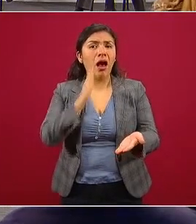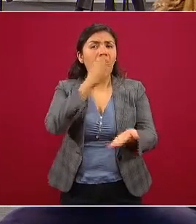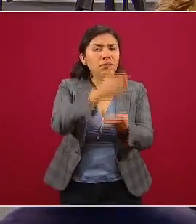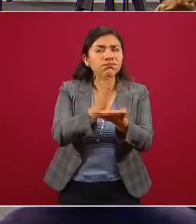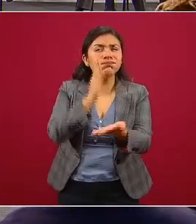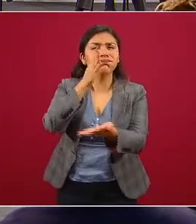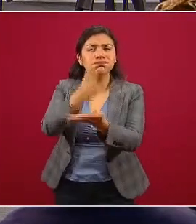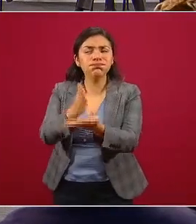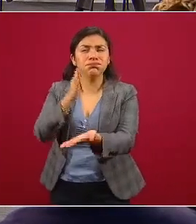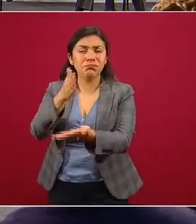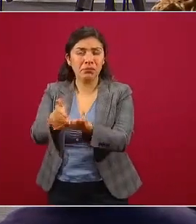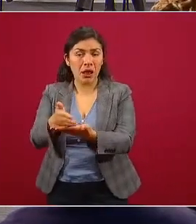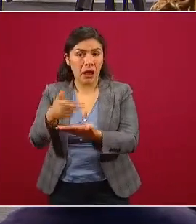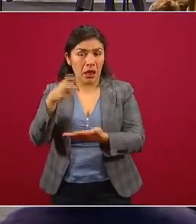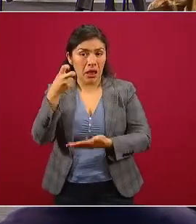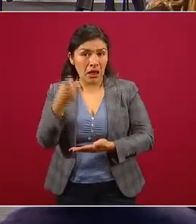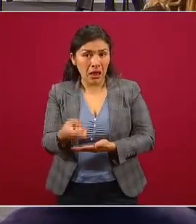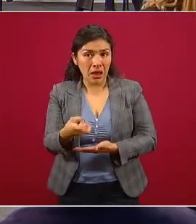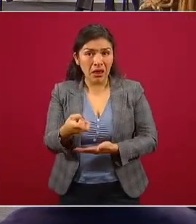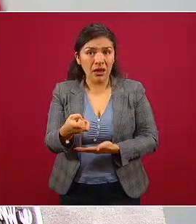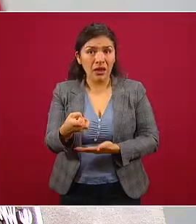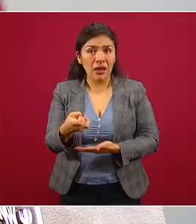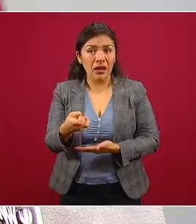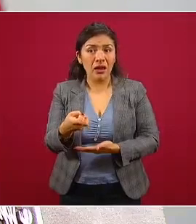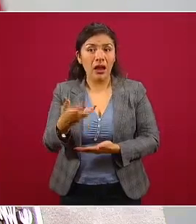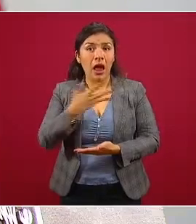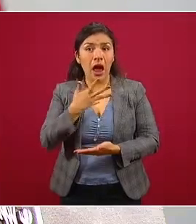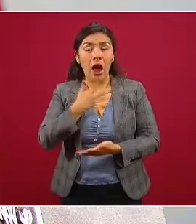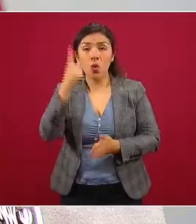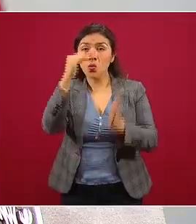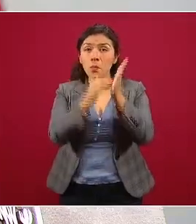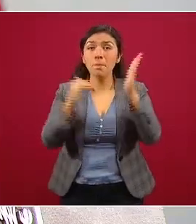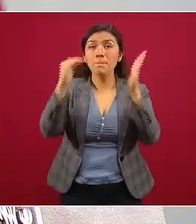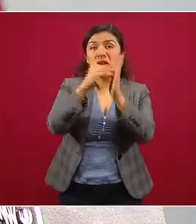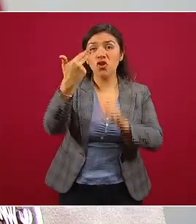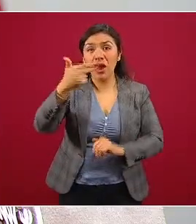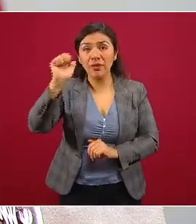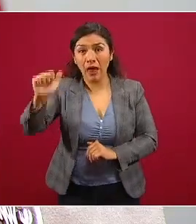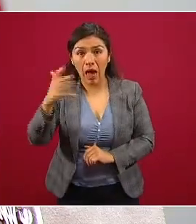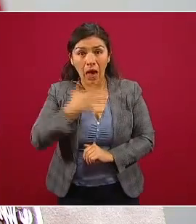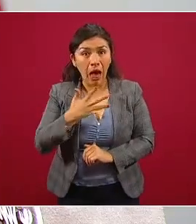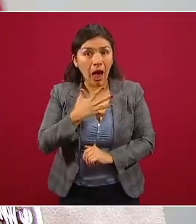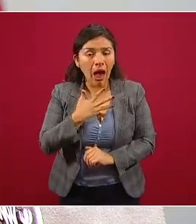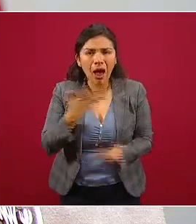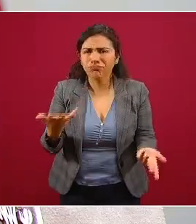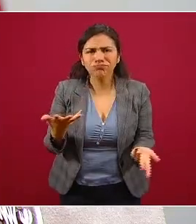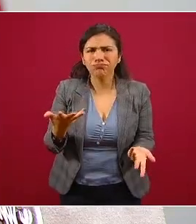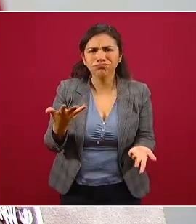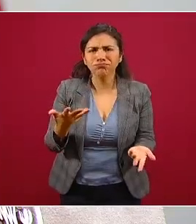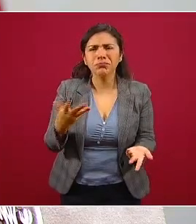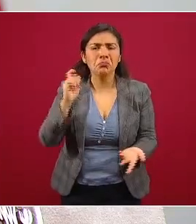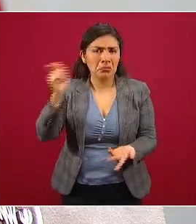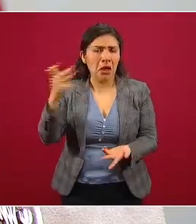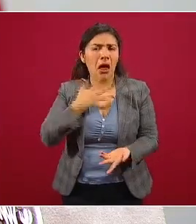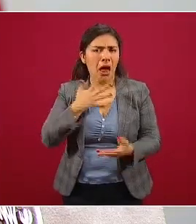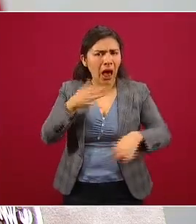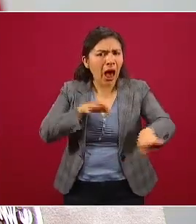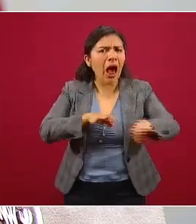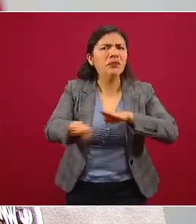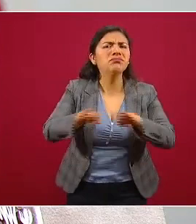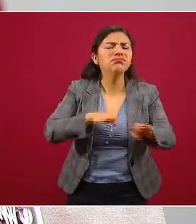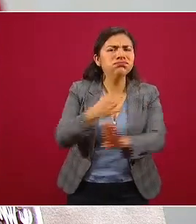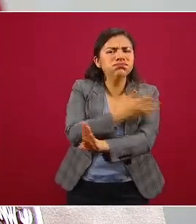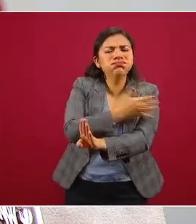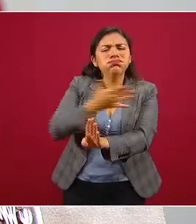Ahora no es que esté el millón de hectáreas, pero deben de estar ya trabajadas